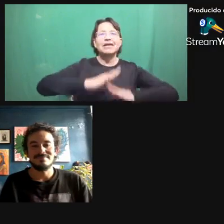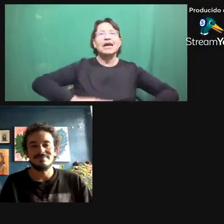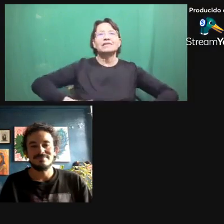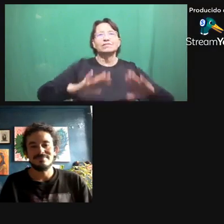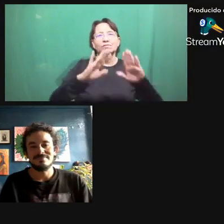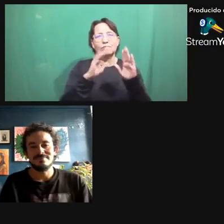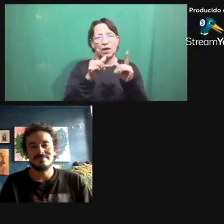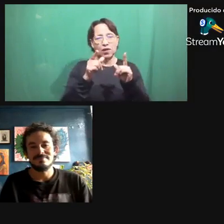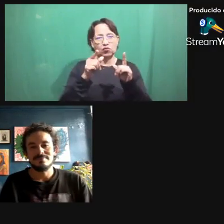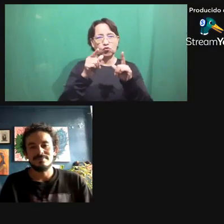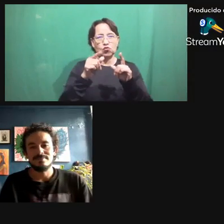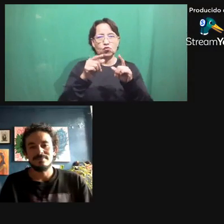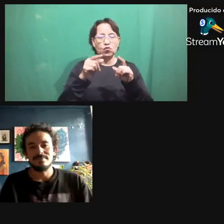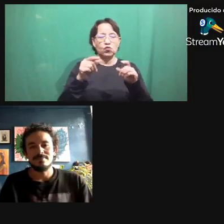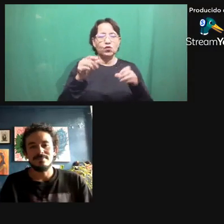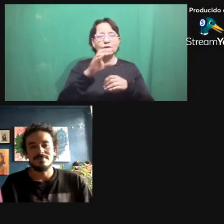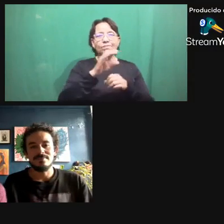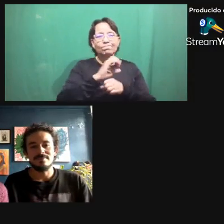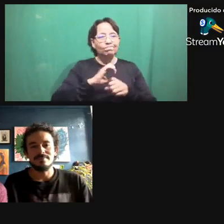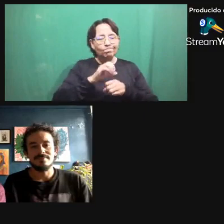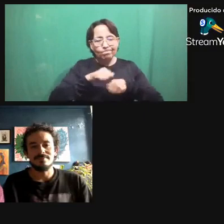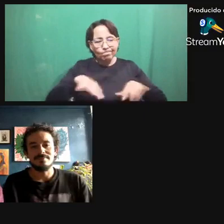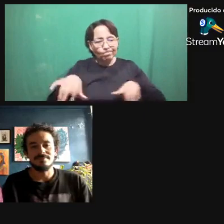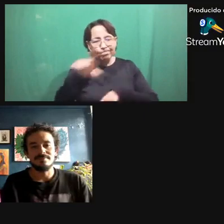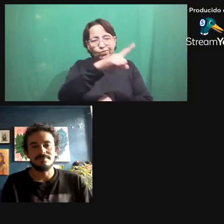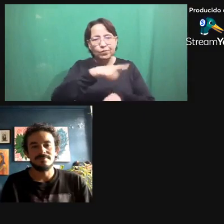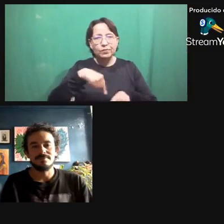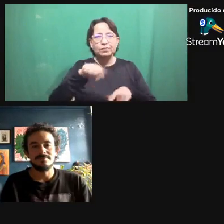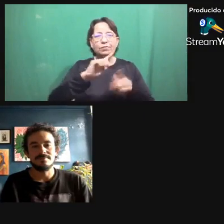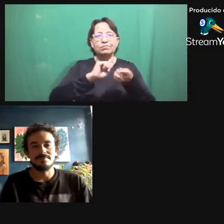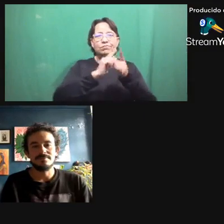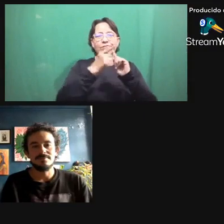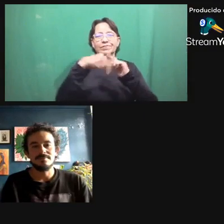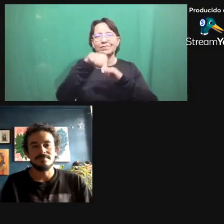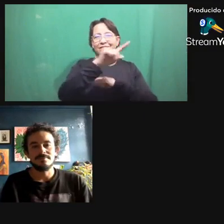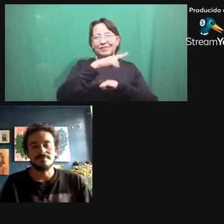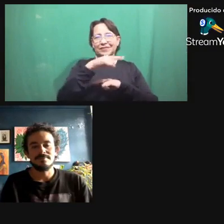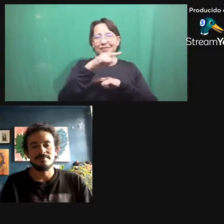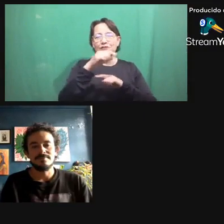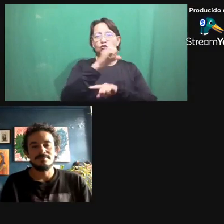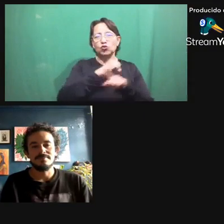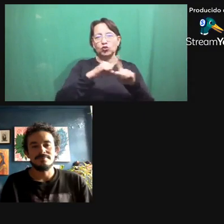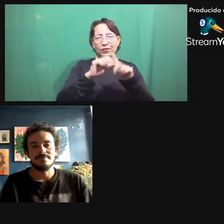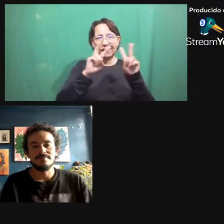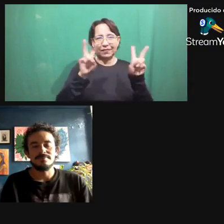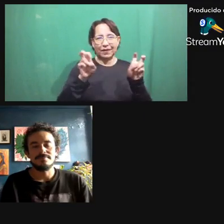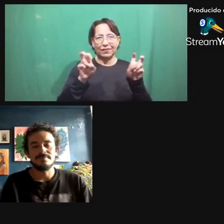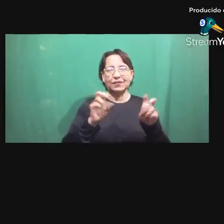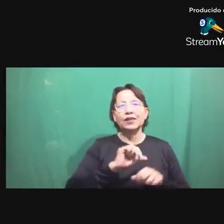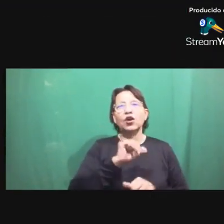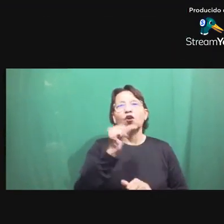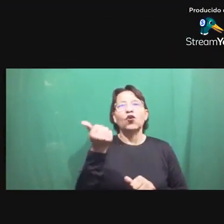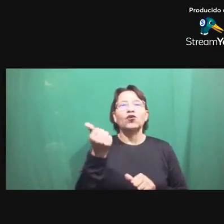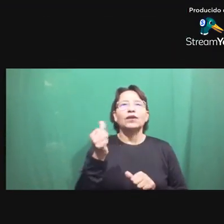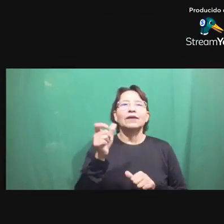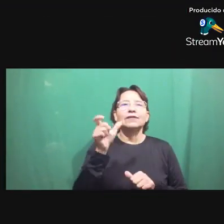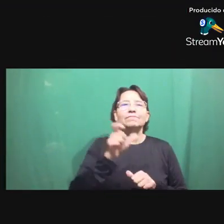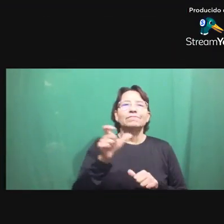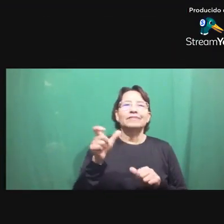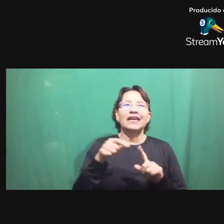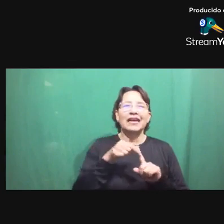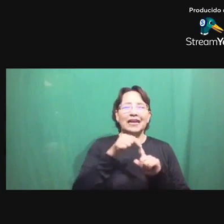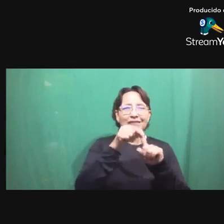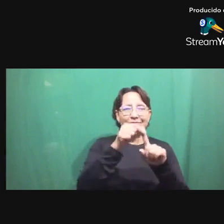público y en la creación de plataformas transmedia con sentido social. El siguiente panelista es un invitado especial,